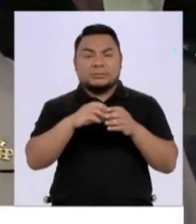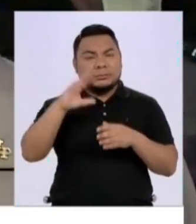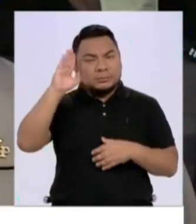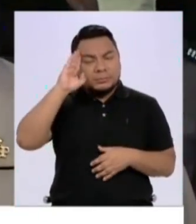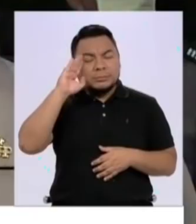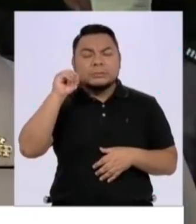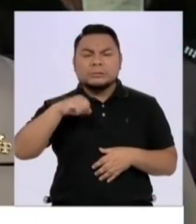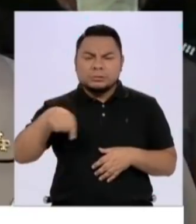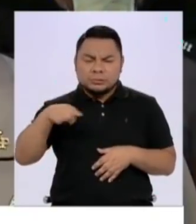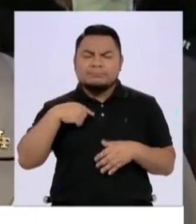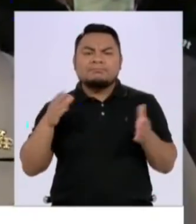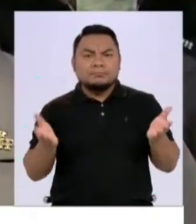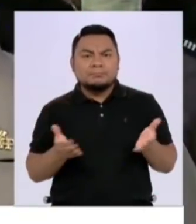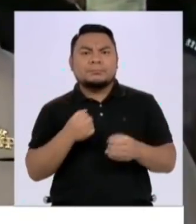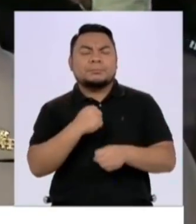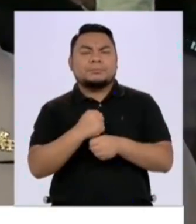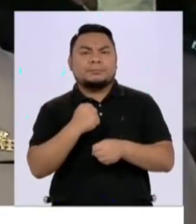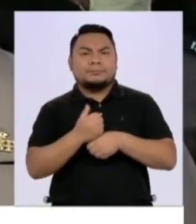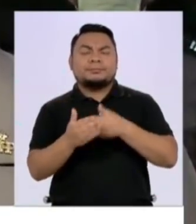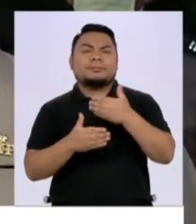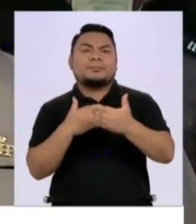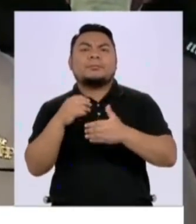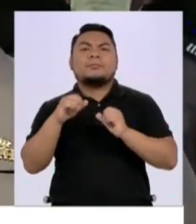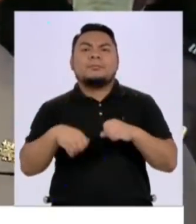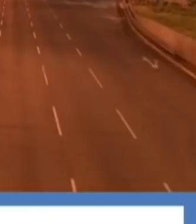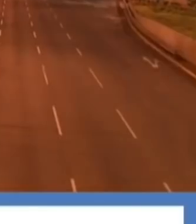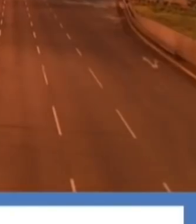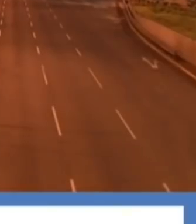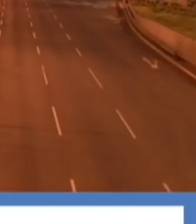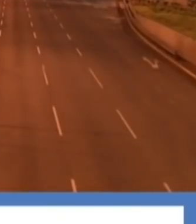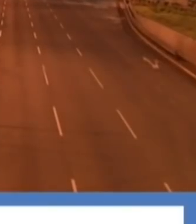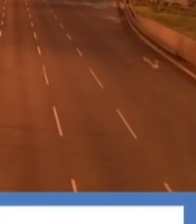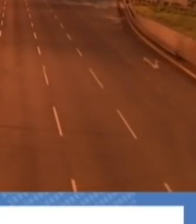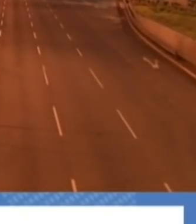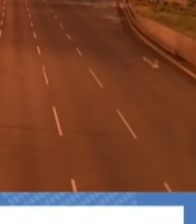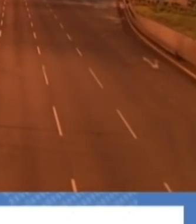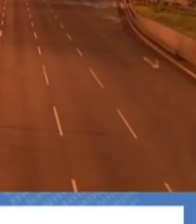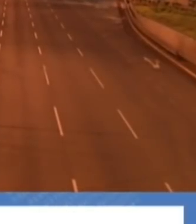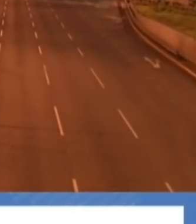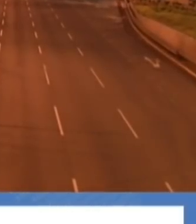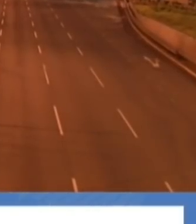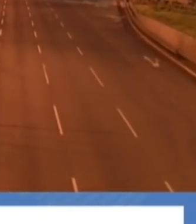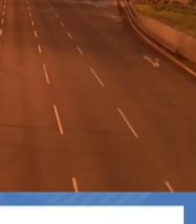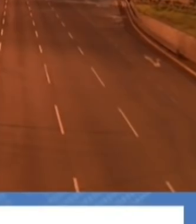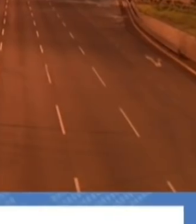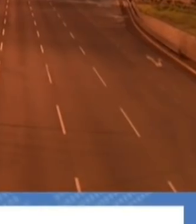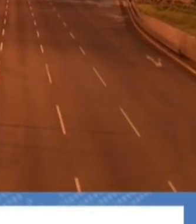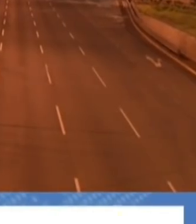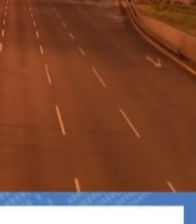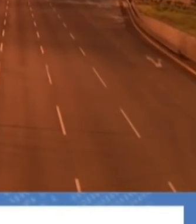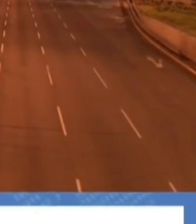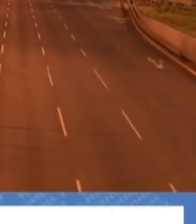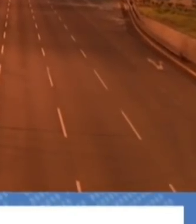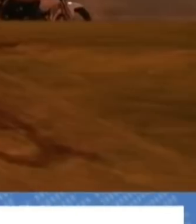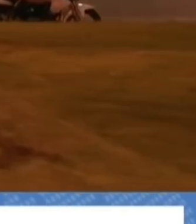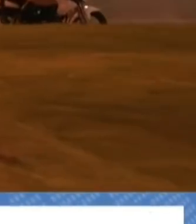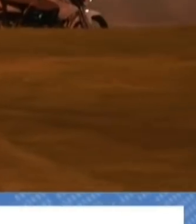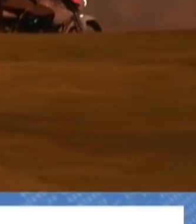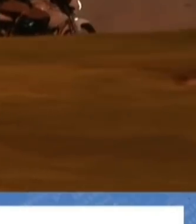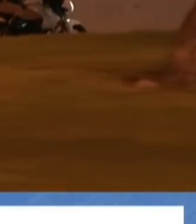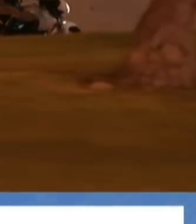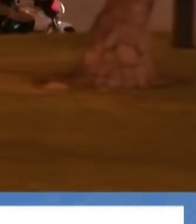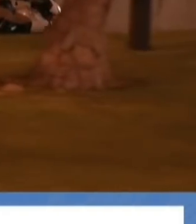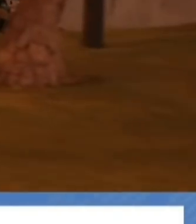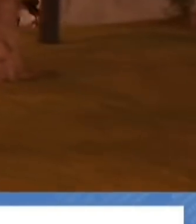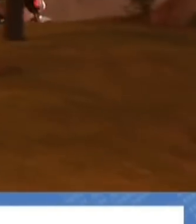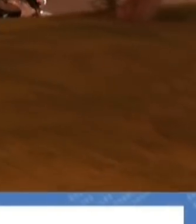motivados, estamos con el corazón hinchado de felicidad al ver ese respaldo de toda la ciudadanía el día